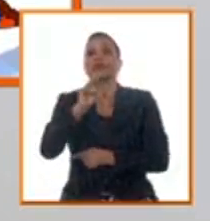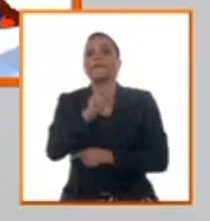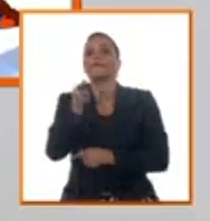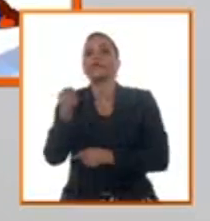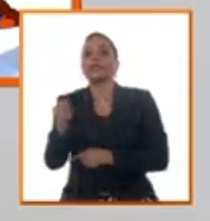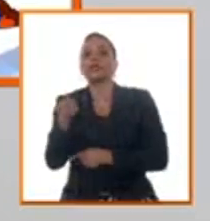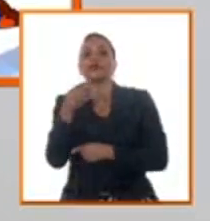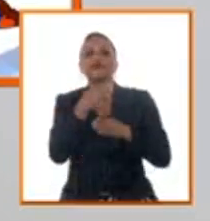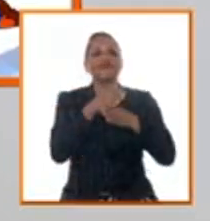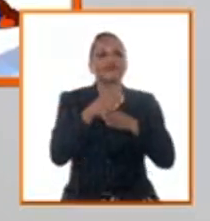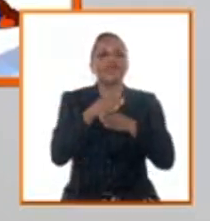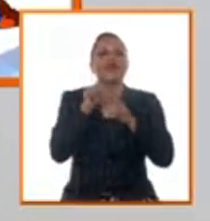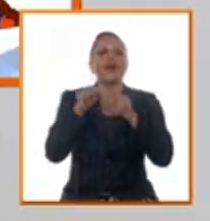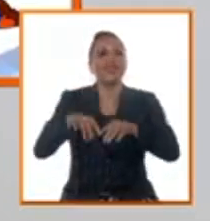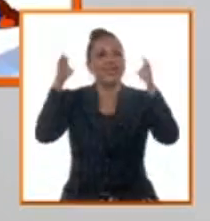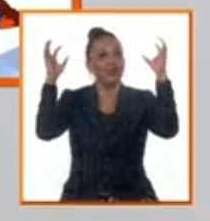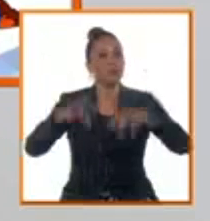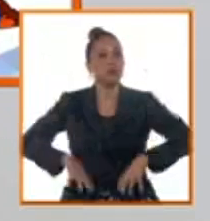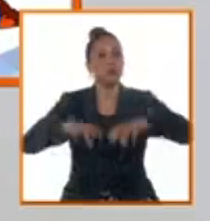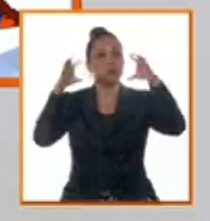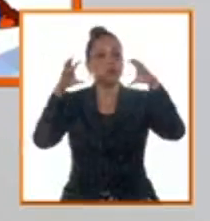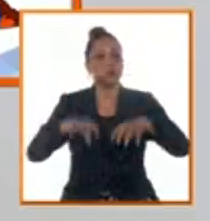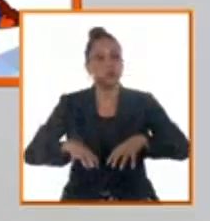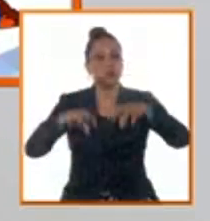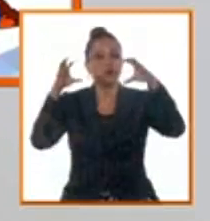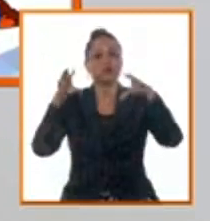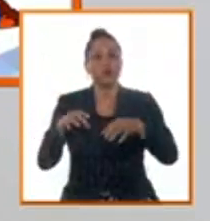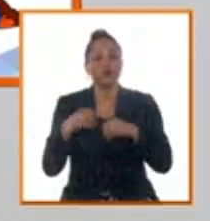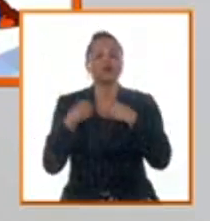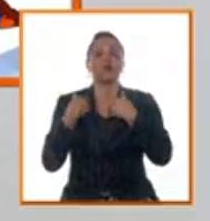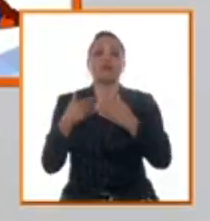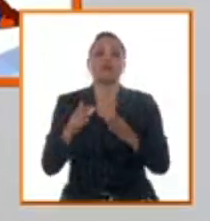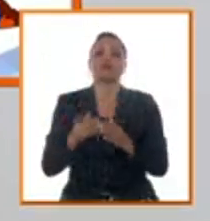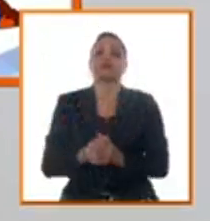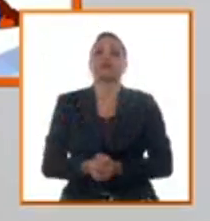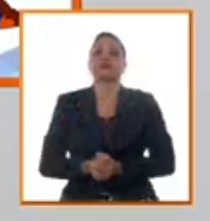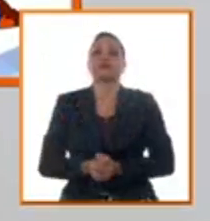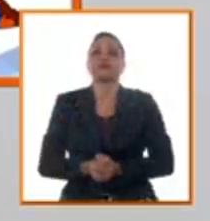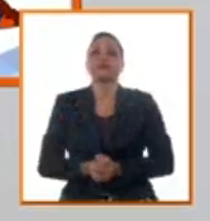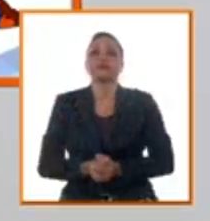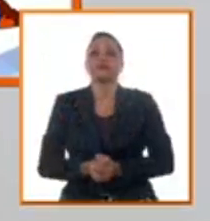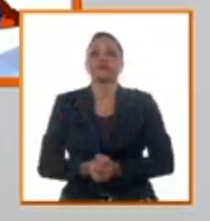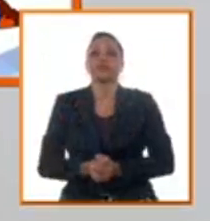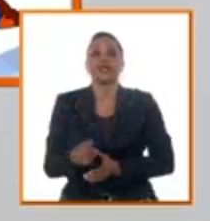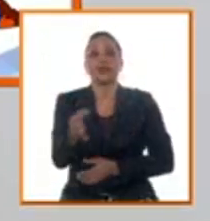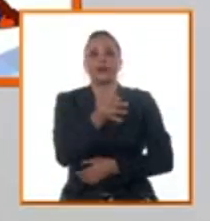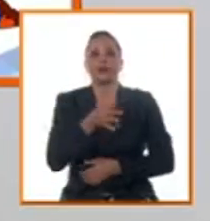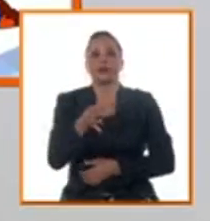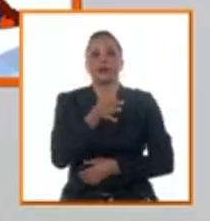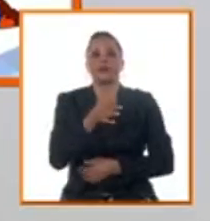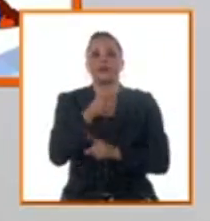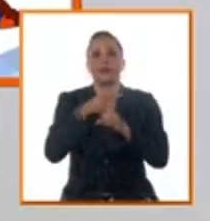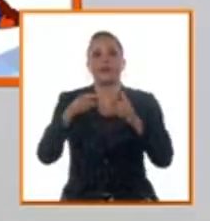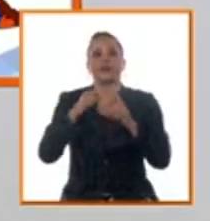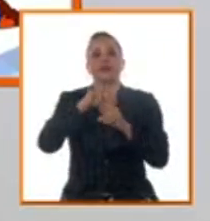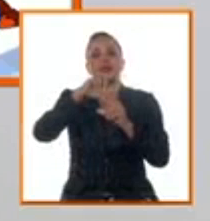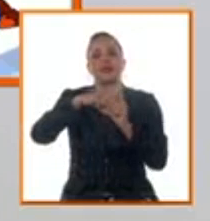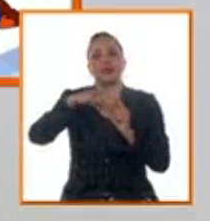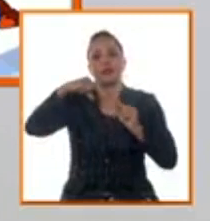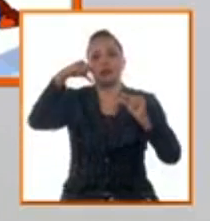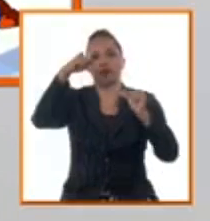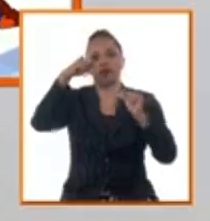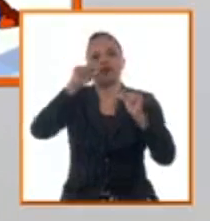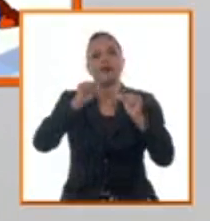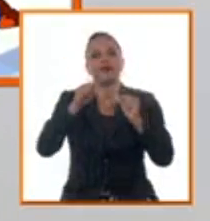hubo importantes acumulados registrados de manera bastante homogénea en todo el territorio de ese municipio.